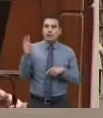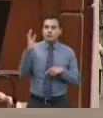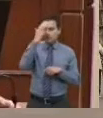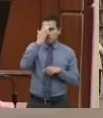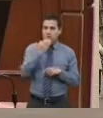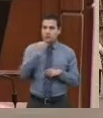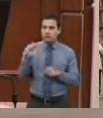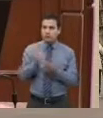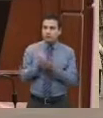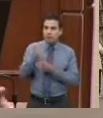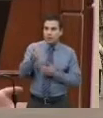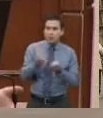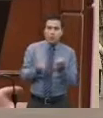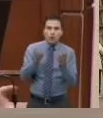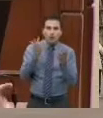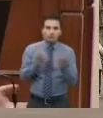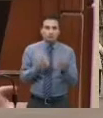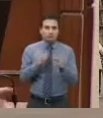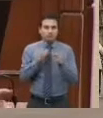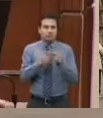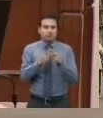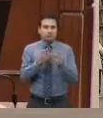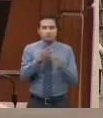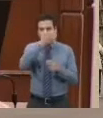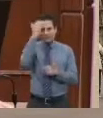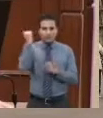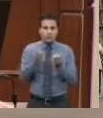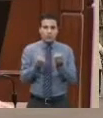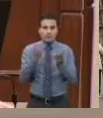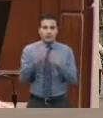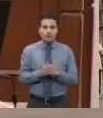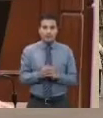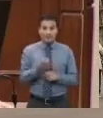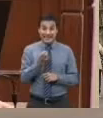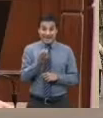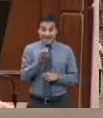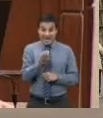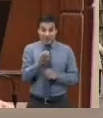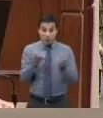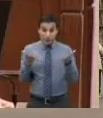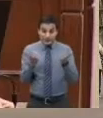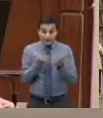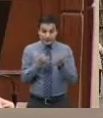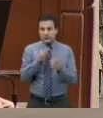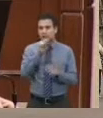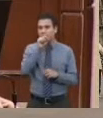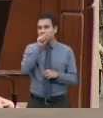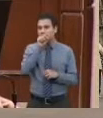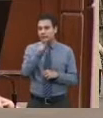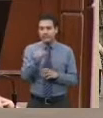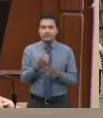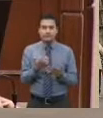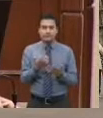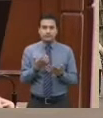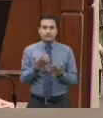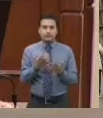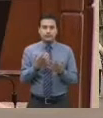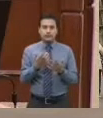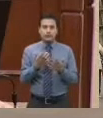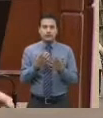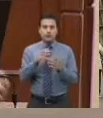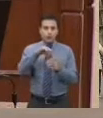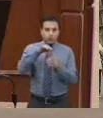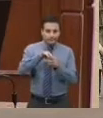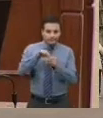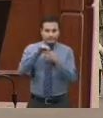aspectos. También esta conducta pues vulneró notablemente la equidad en la contienda electoral.